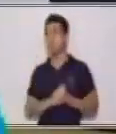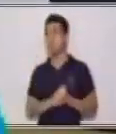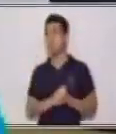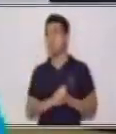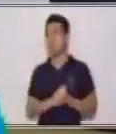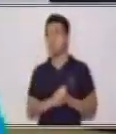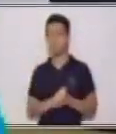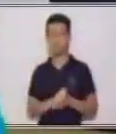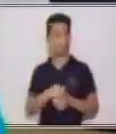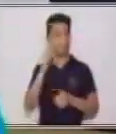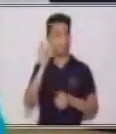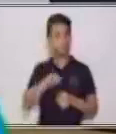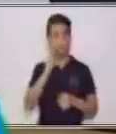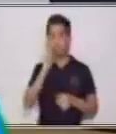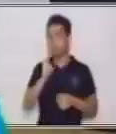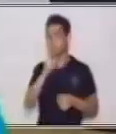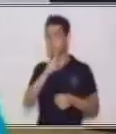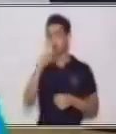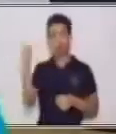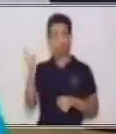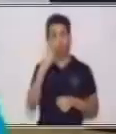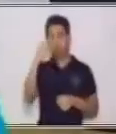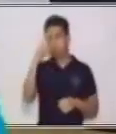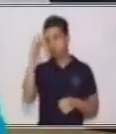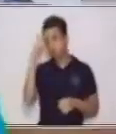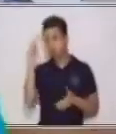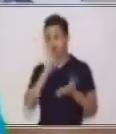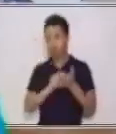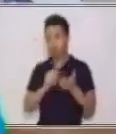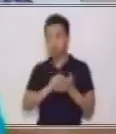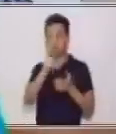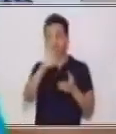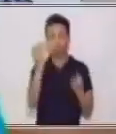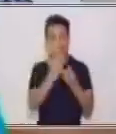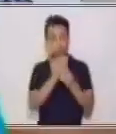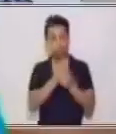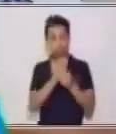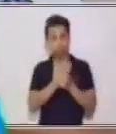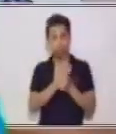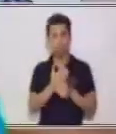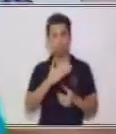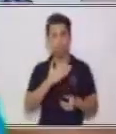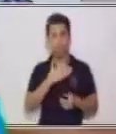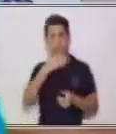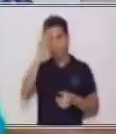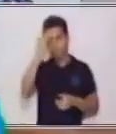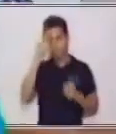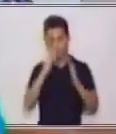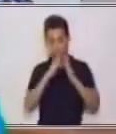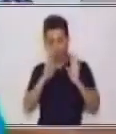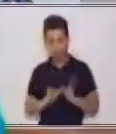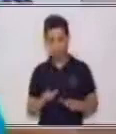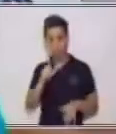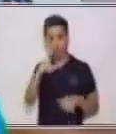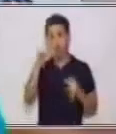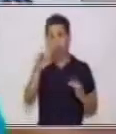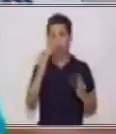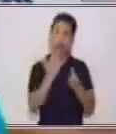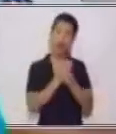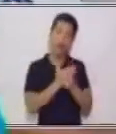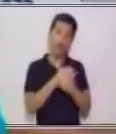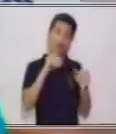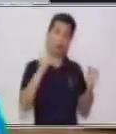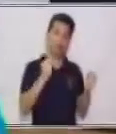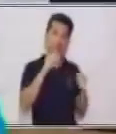Ten presente siempre guardar tus trabajos y ejercicios en tu portafolio de Aprendo en Casa, si lo estás haciendo en hojas y si lo estás haciendo en tu cuaderno,